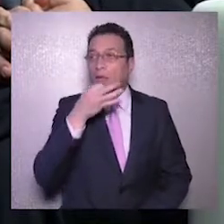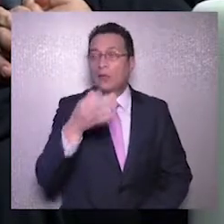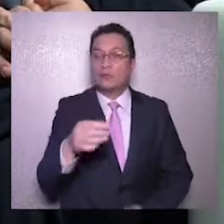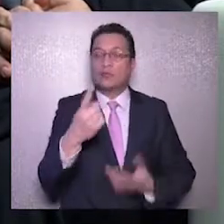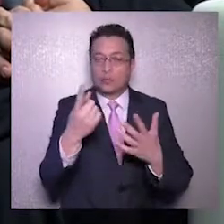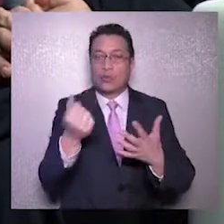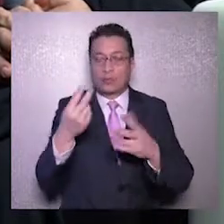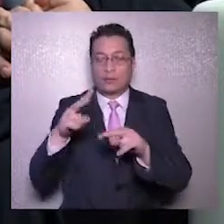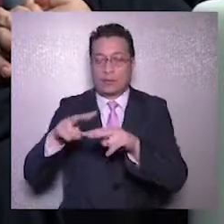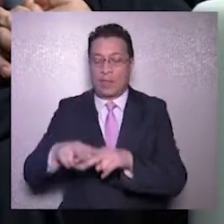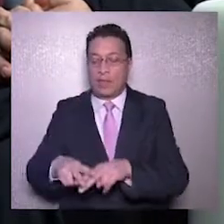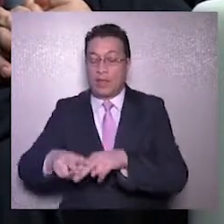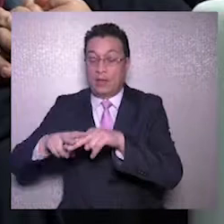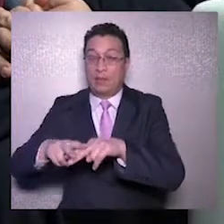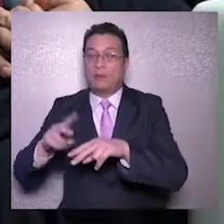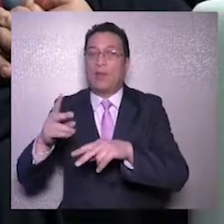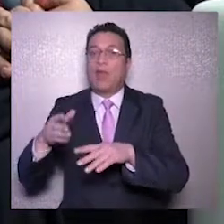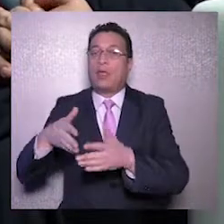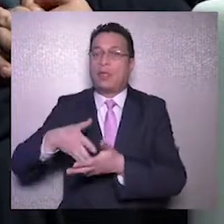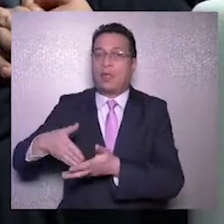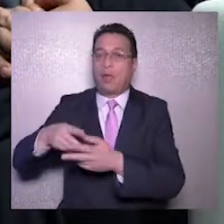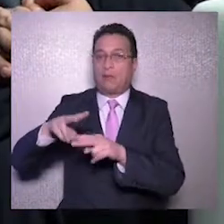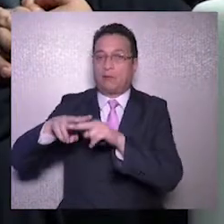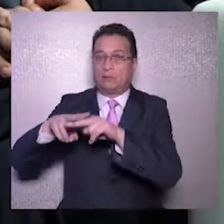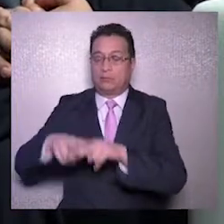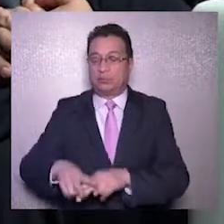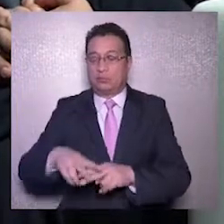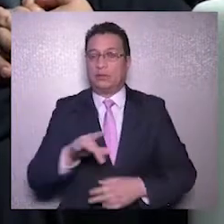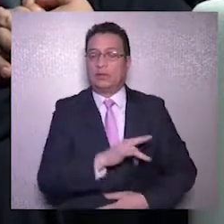caja debilitada en Chile.